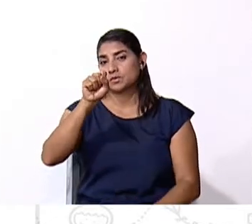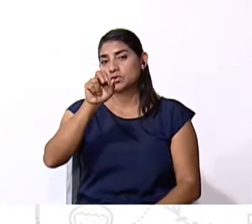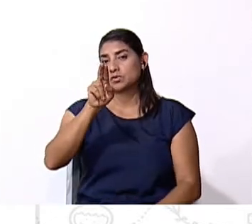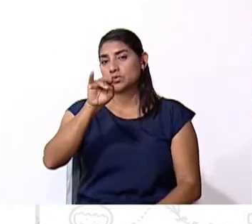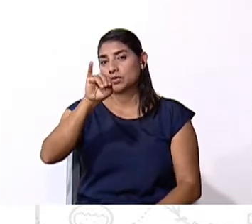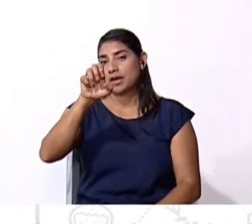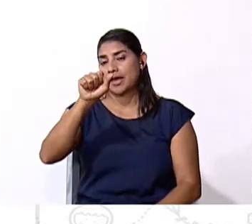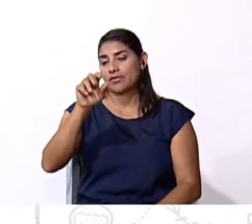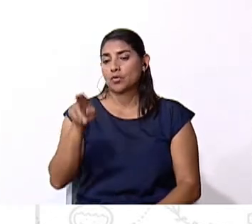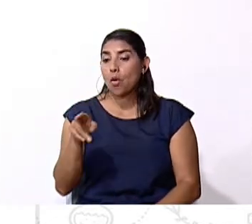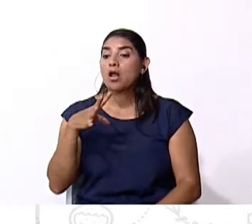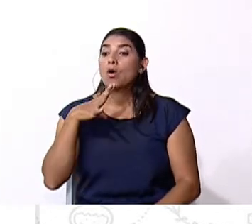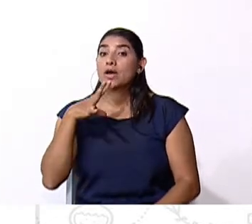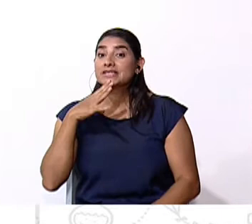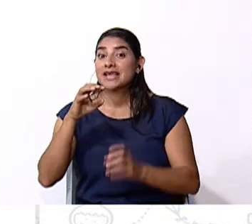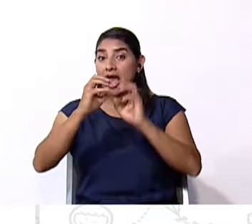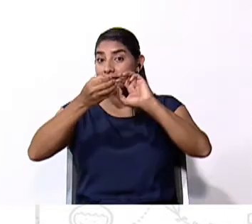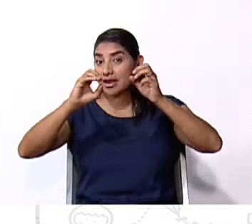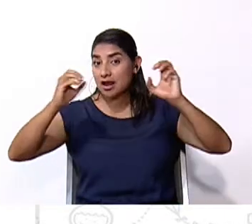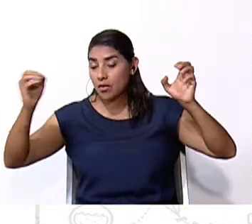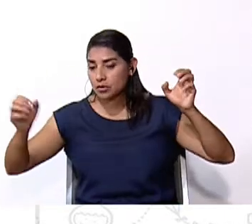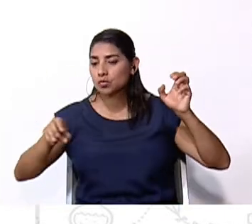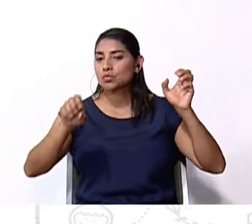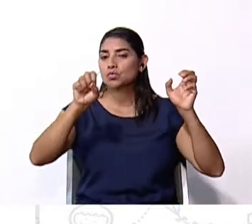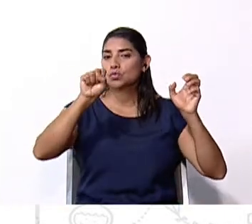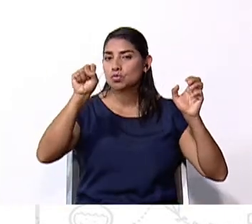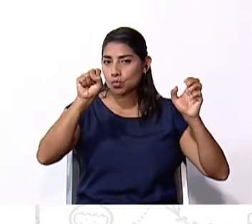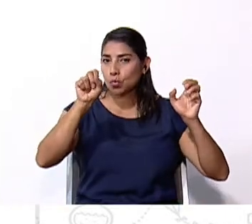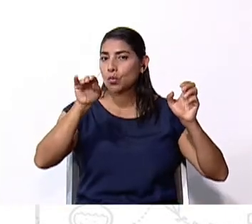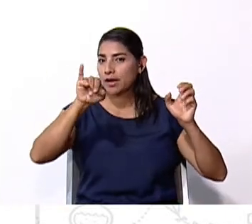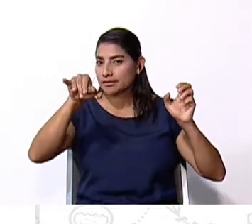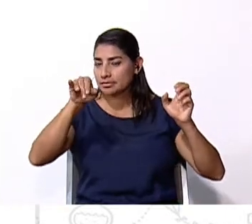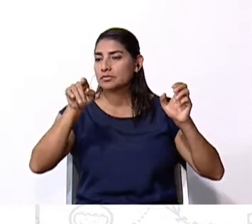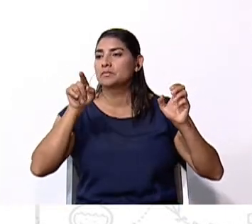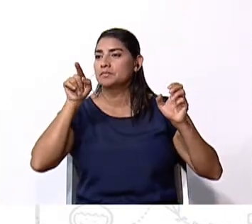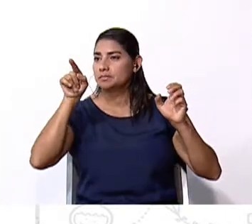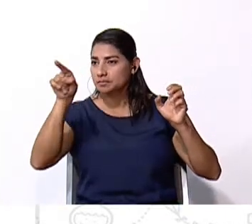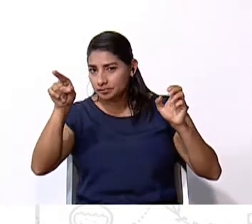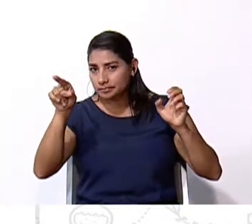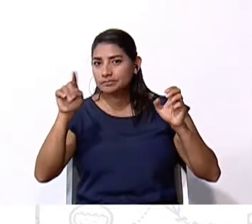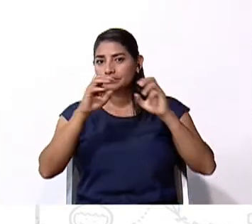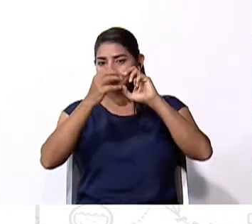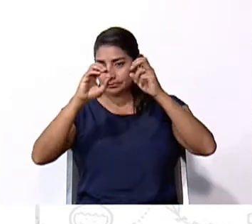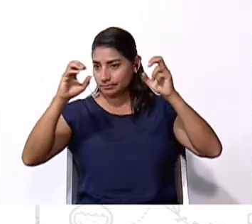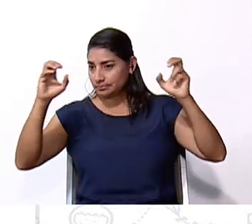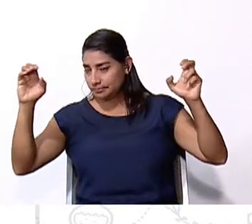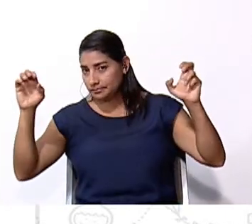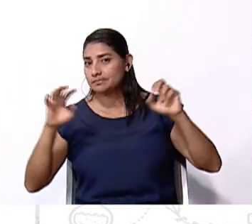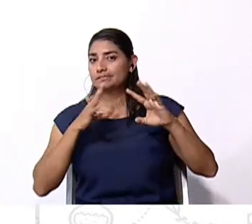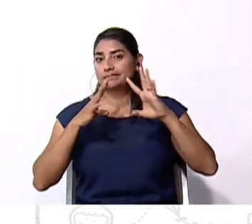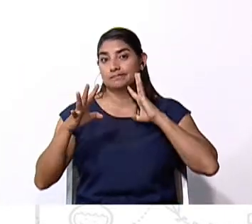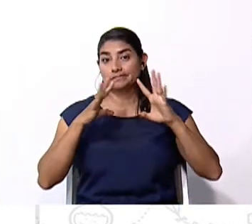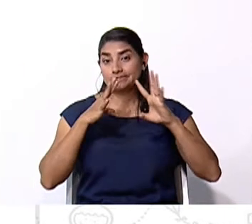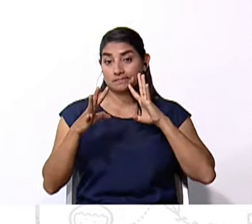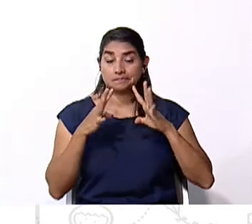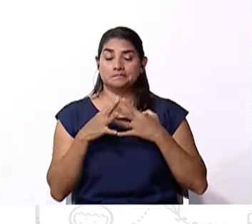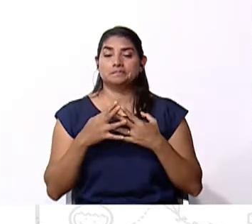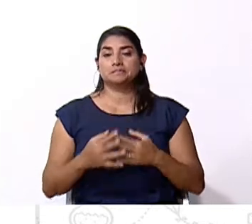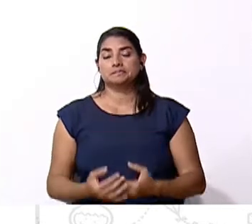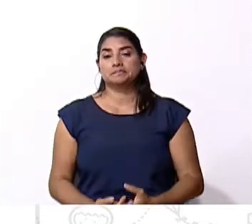sujeto de una oración. Entonces, los osos perezosos son el sujeto de la oración.